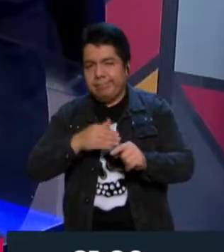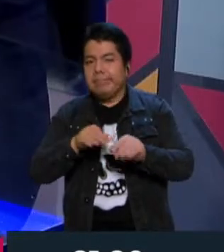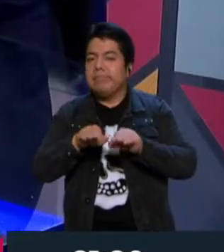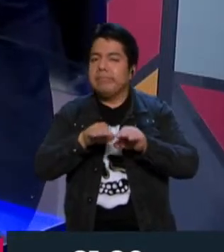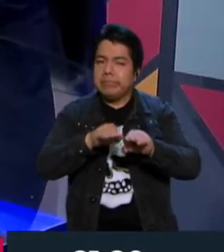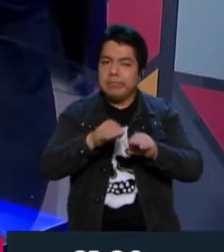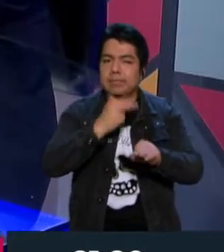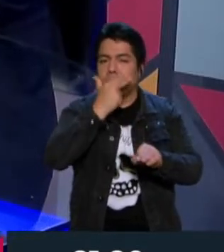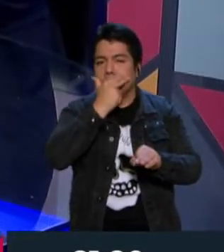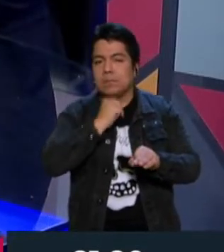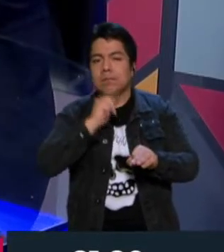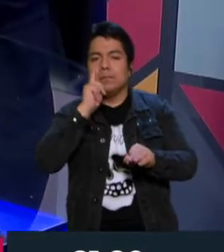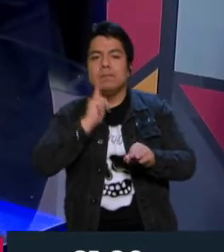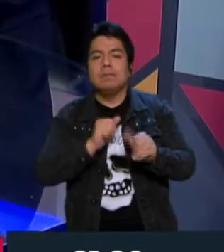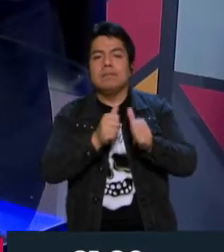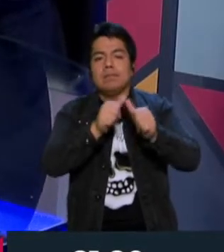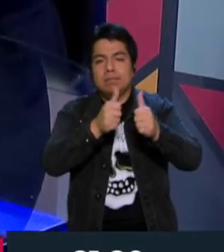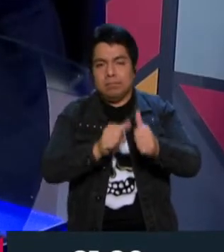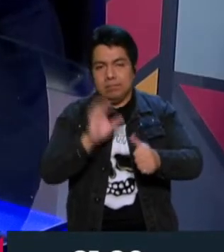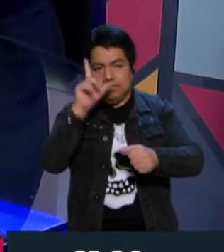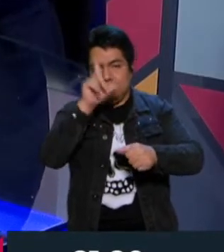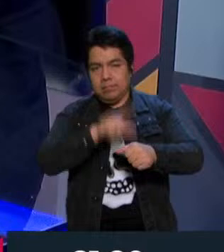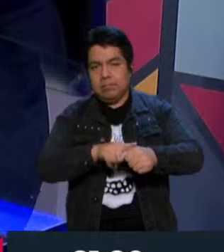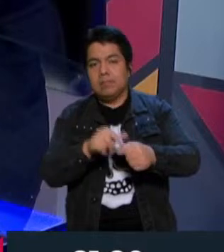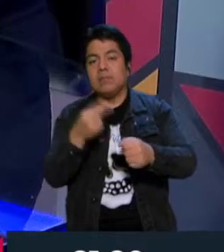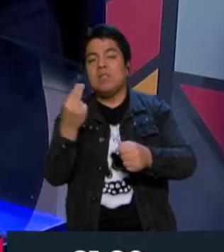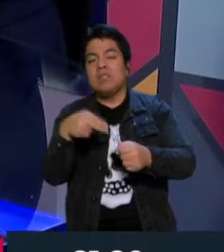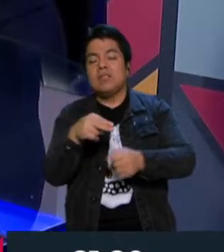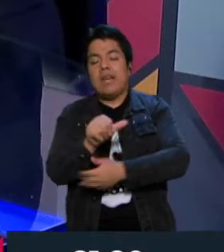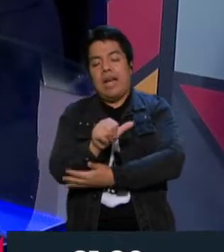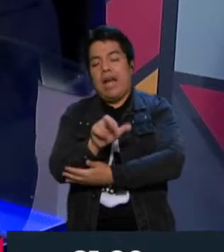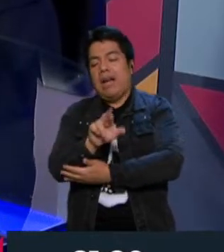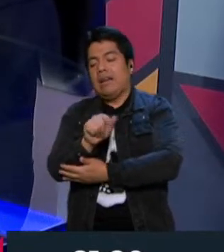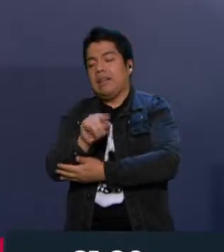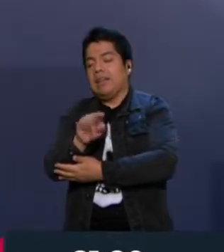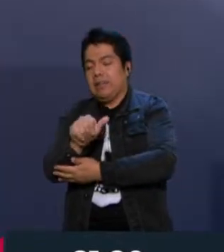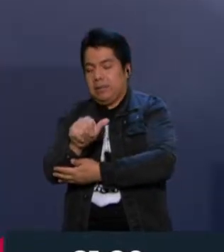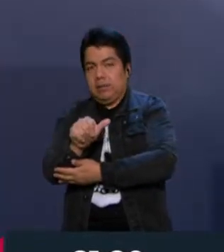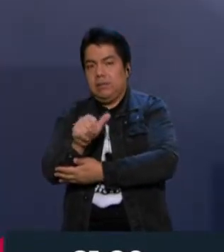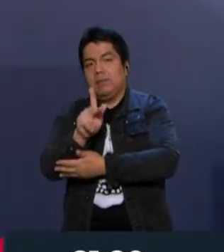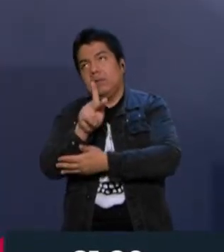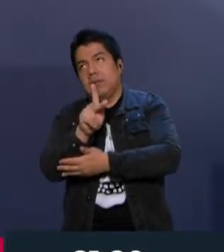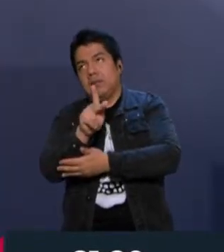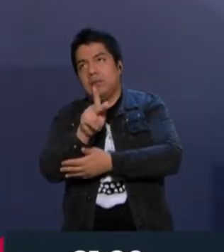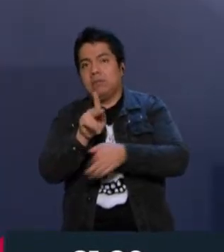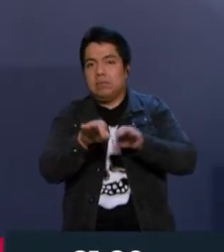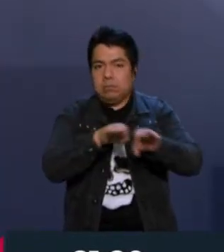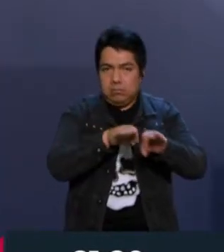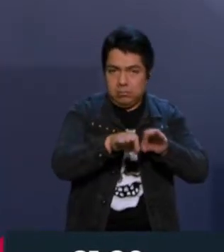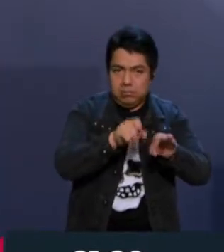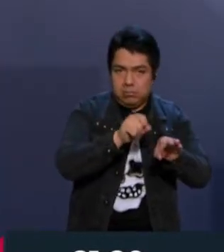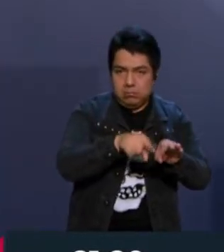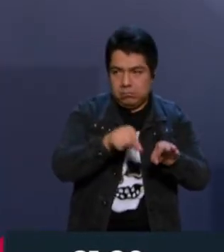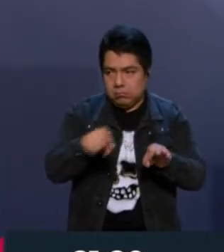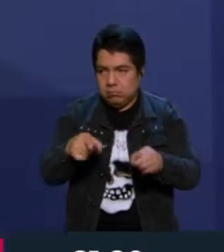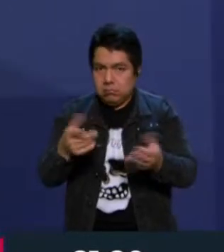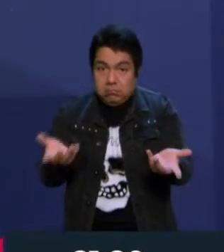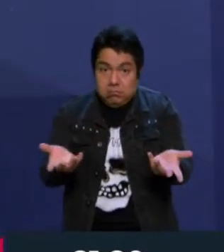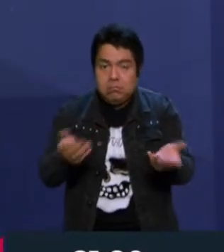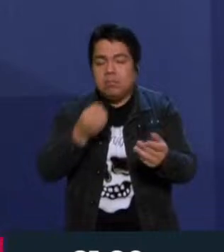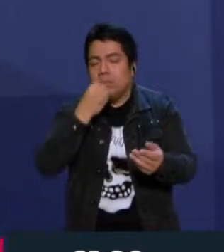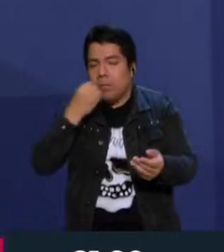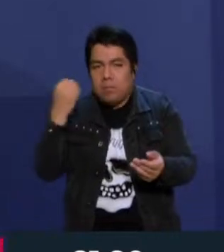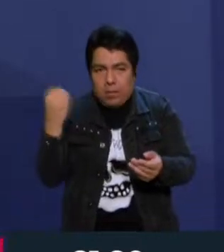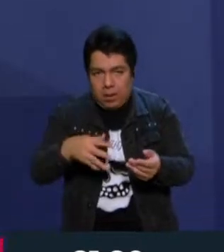trabajadores y trabajadoras del arte y la cultura, se dice que son artistas. Y no, bueno, sí son artistas, pero también son trabajadores, están haciendo un trabajo. Somos trabajadores. Está padrísimo